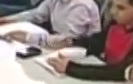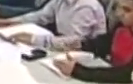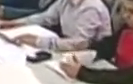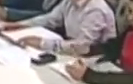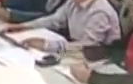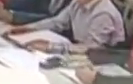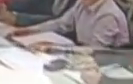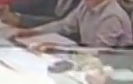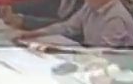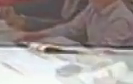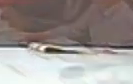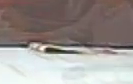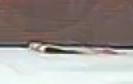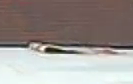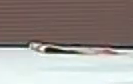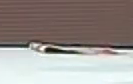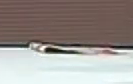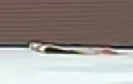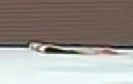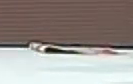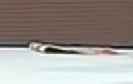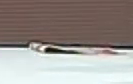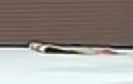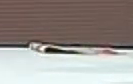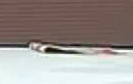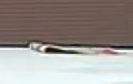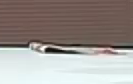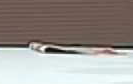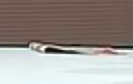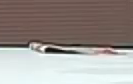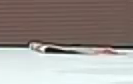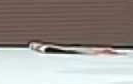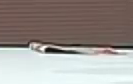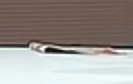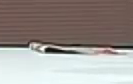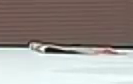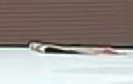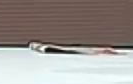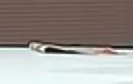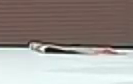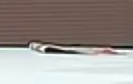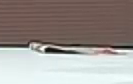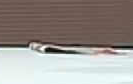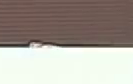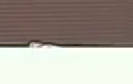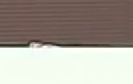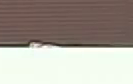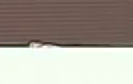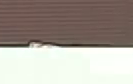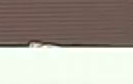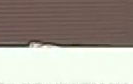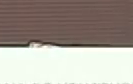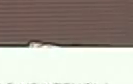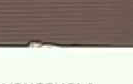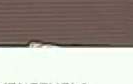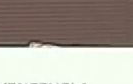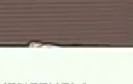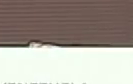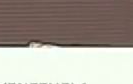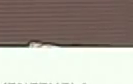a toda nuestra amada patria. Hoy ya estamos martes 28 de